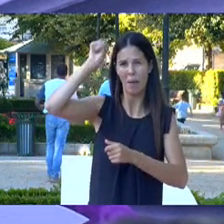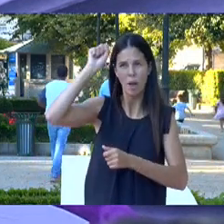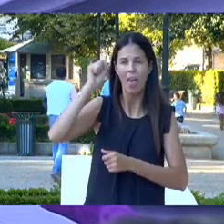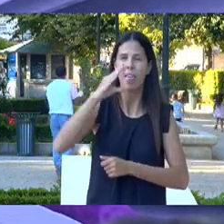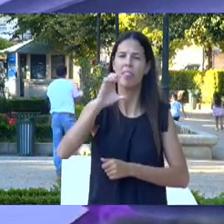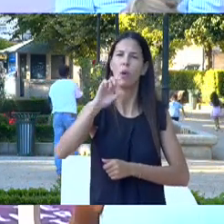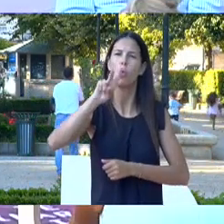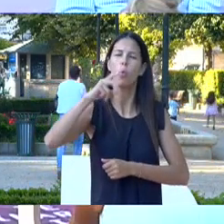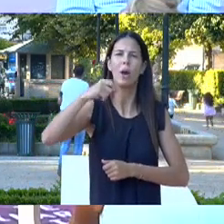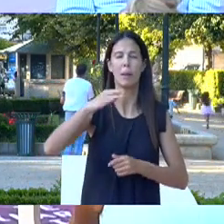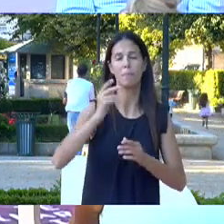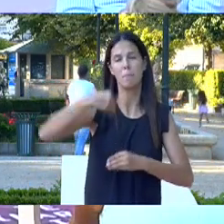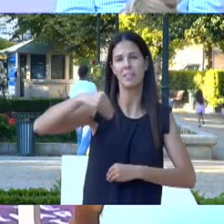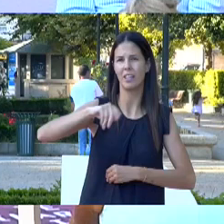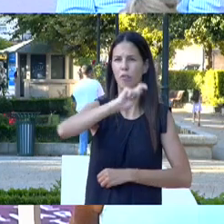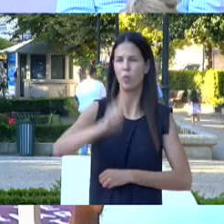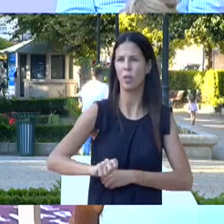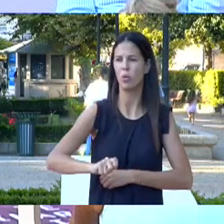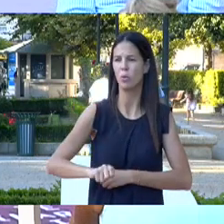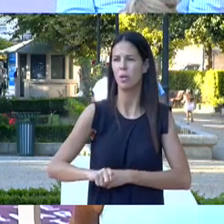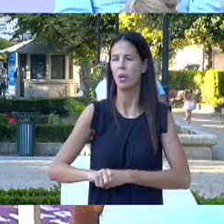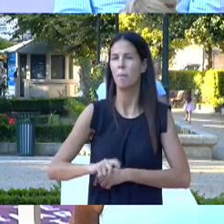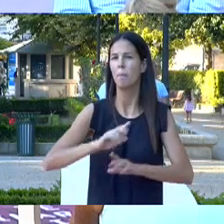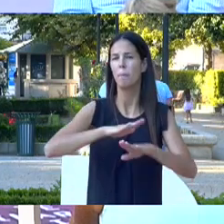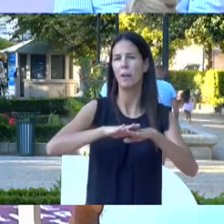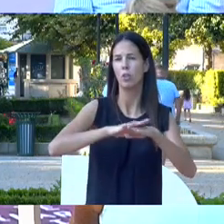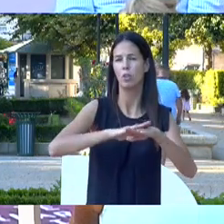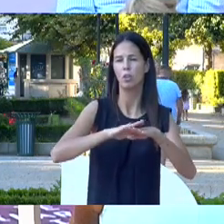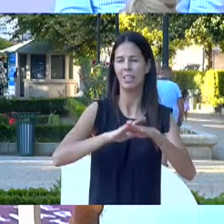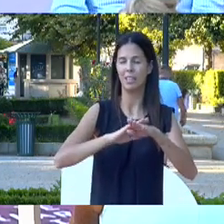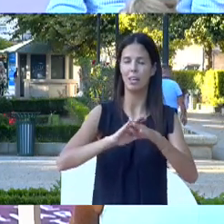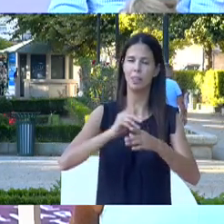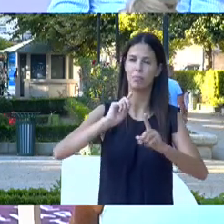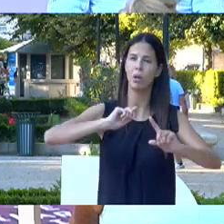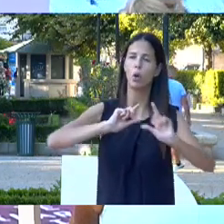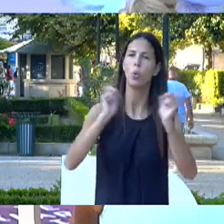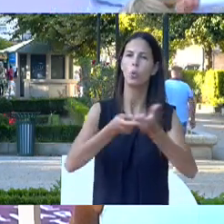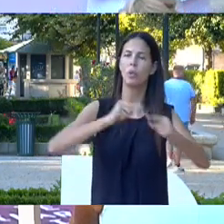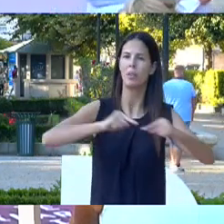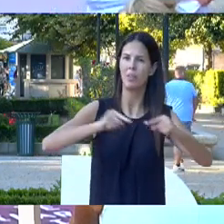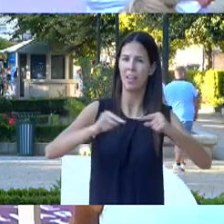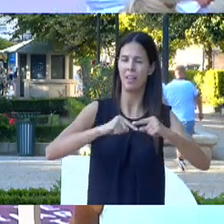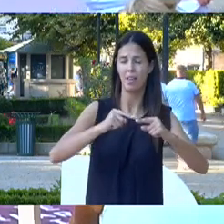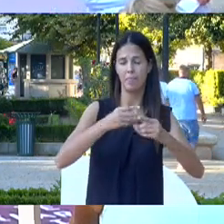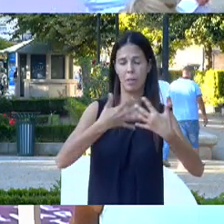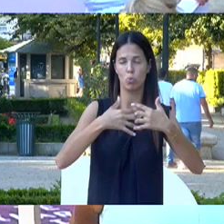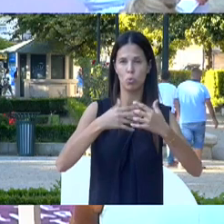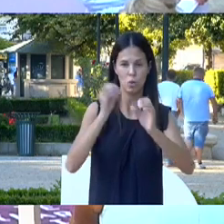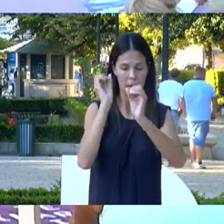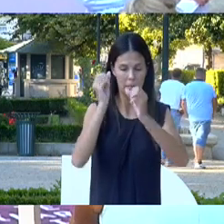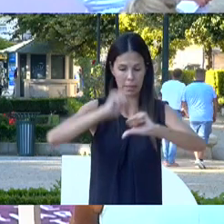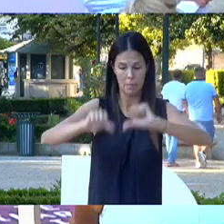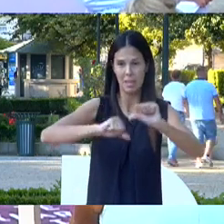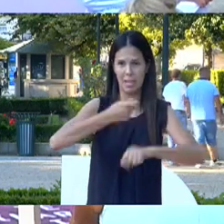e presidente da Fundación, da Xunta Directiva de FEIQUE, a Federación Empresarial de Industria Química Española, presidente